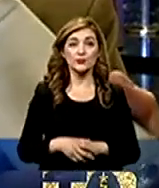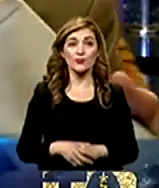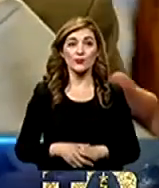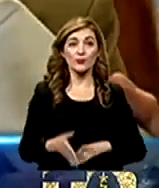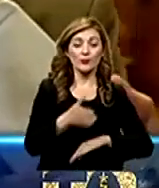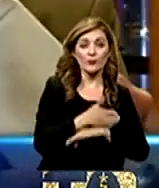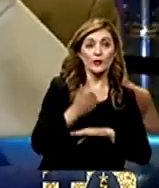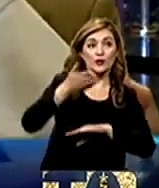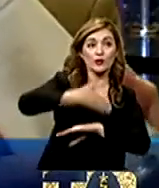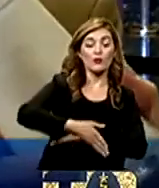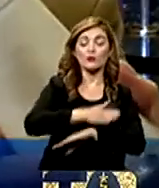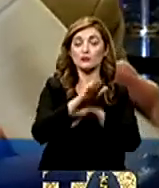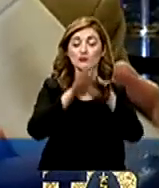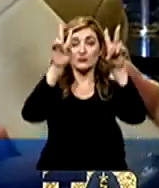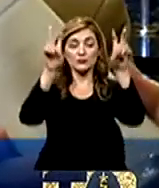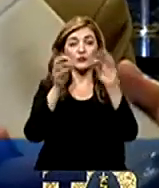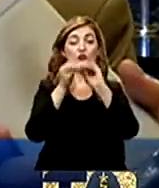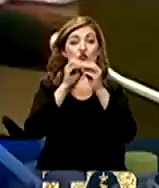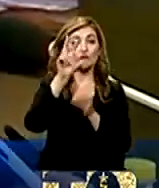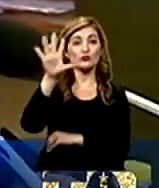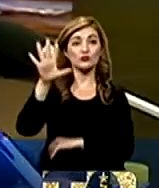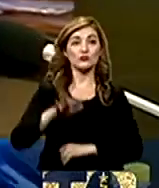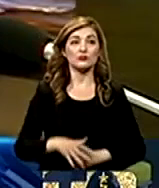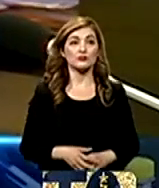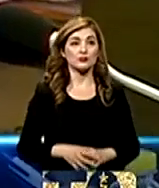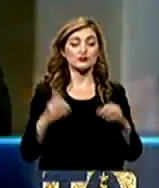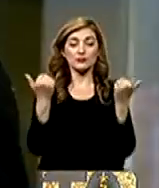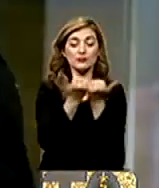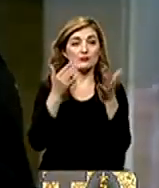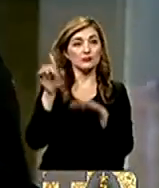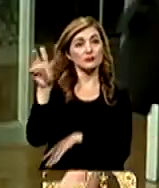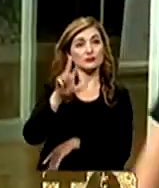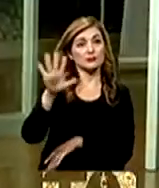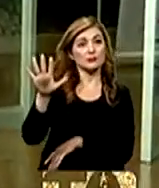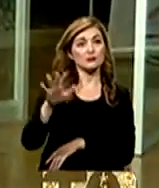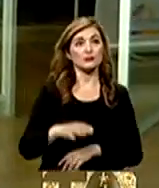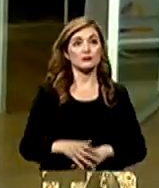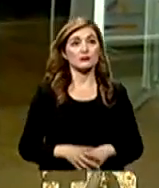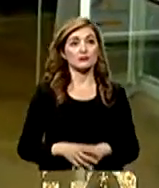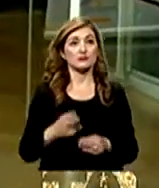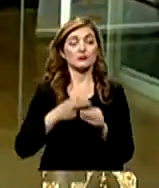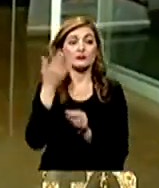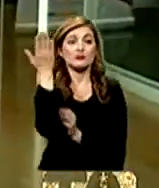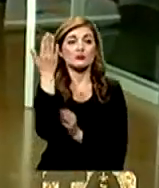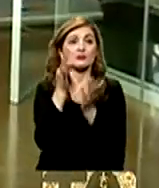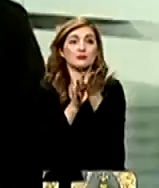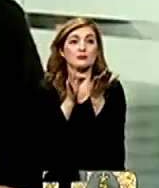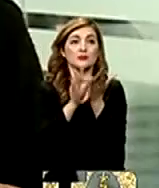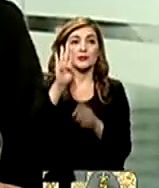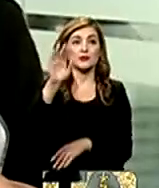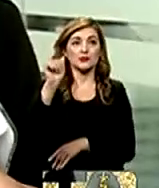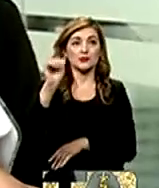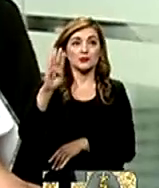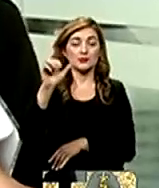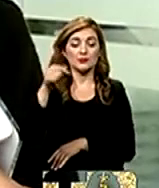antes y un después en lo que ha sido el movimiento Alianza País. Esta legisladora de País dice que quiere terciar para la alcaldía del Cantón Baba. La última